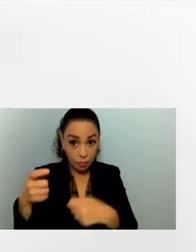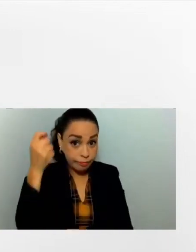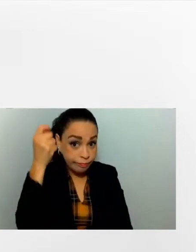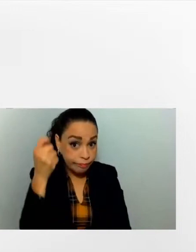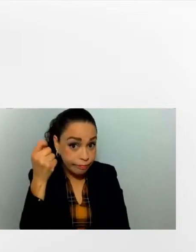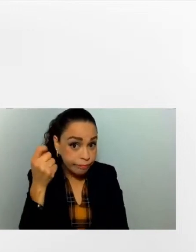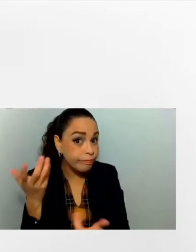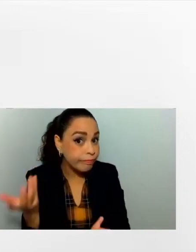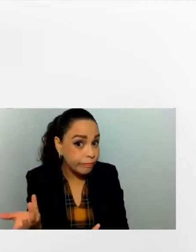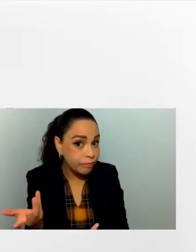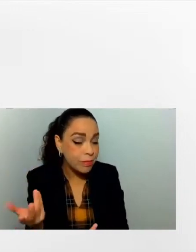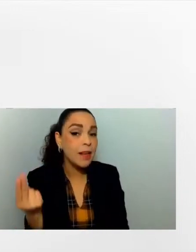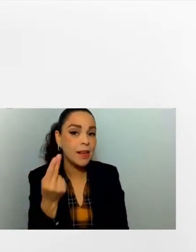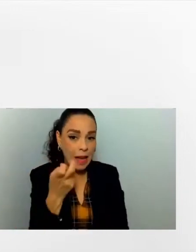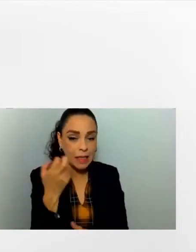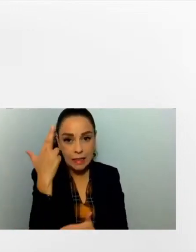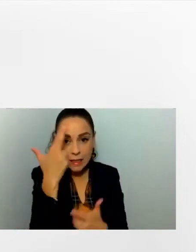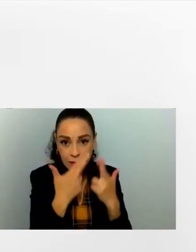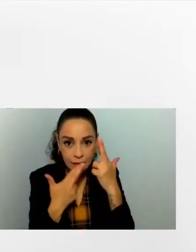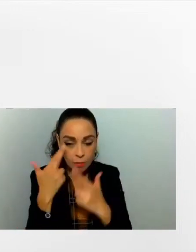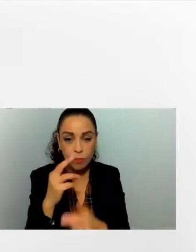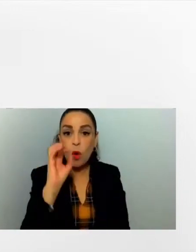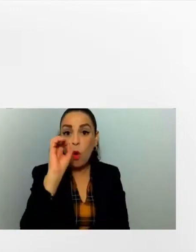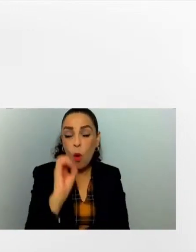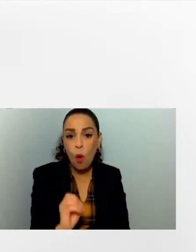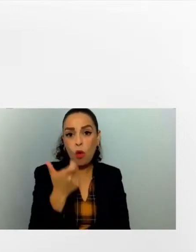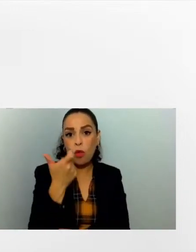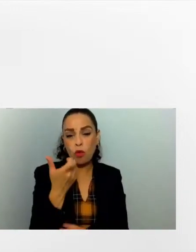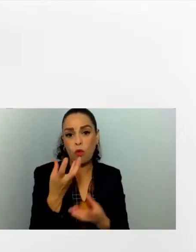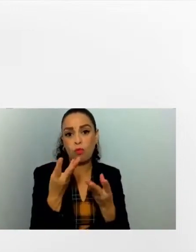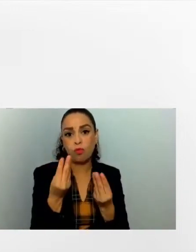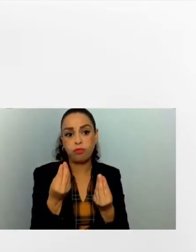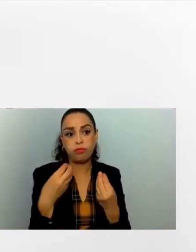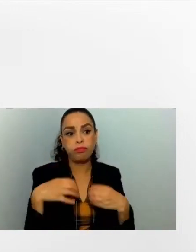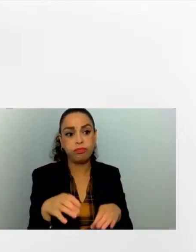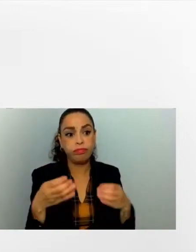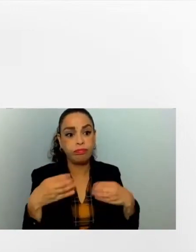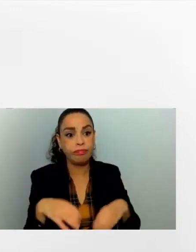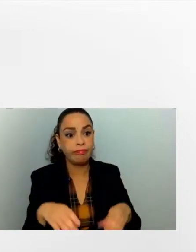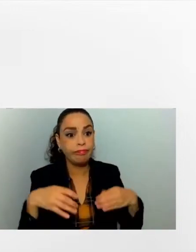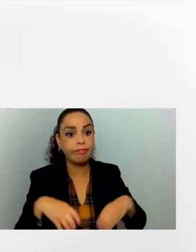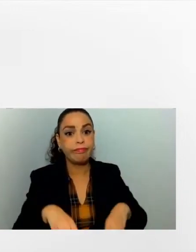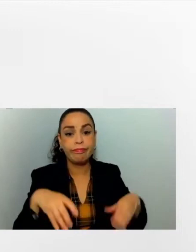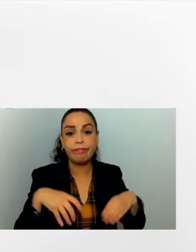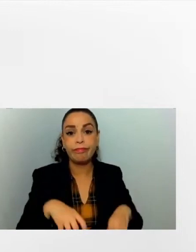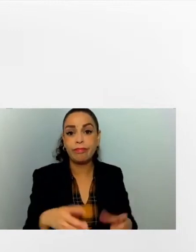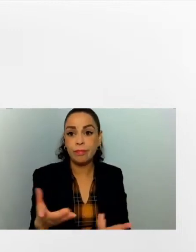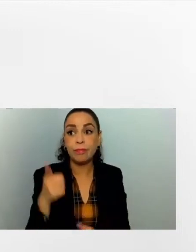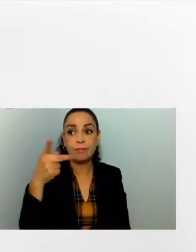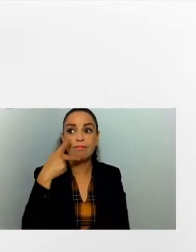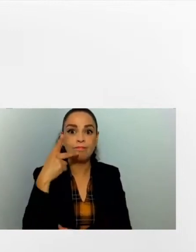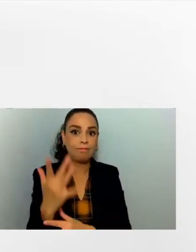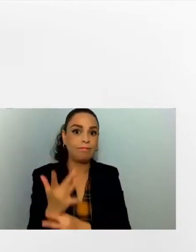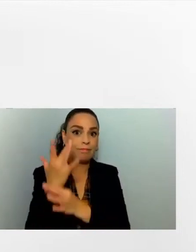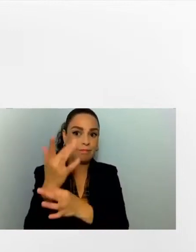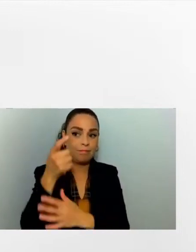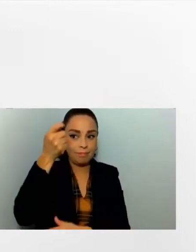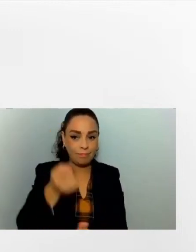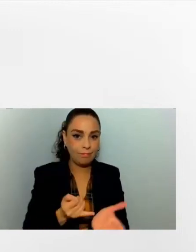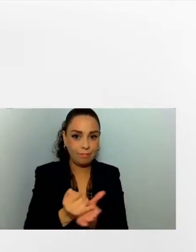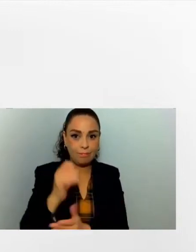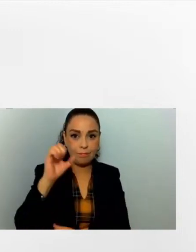el enriquecimiento ilícito, que hay una sentencia, una contradicción de tesis que hace la Suprema Corte respecto a